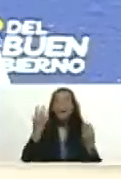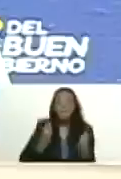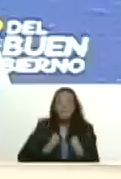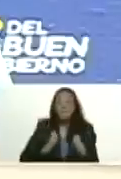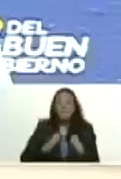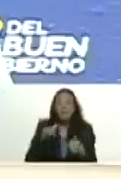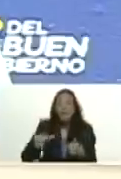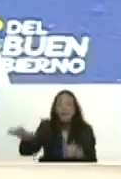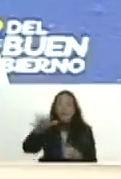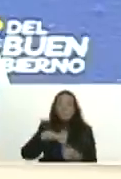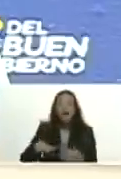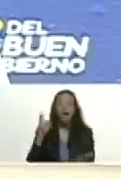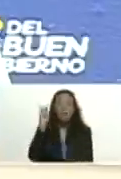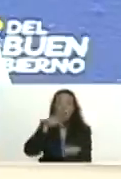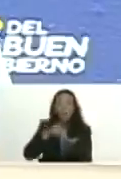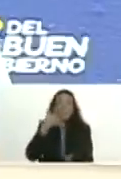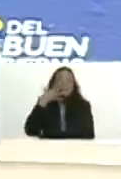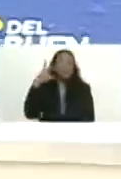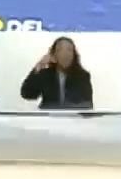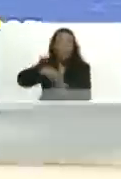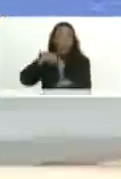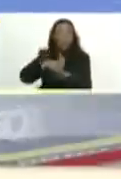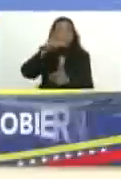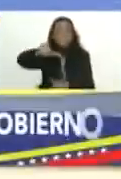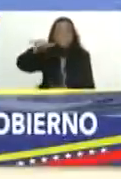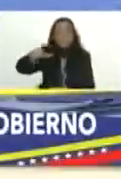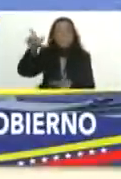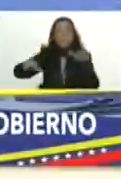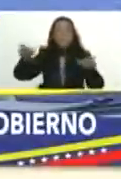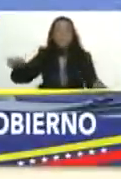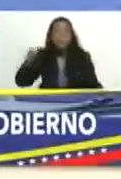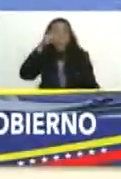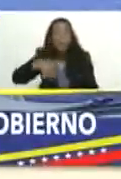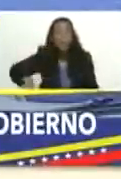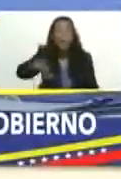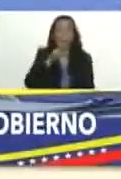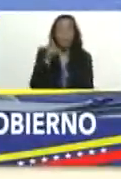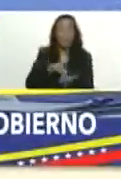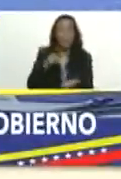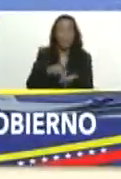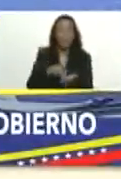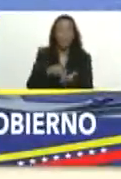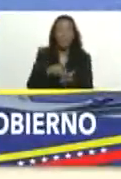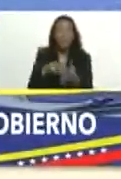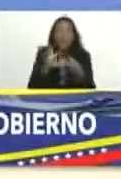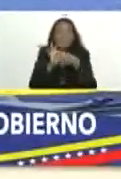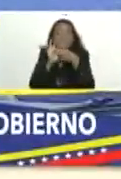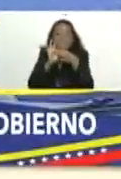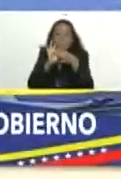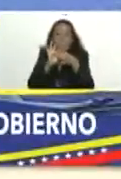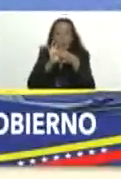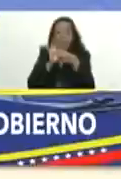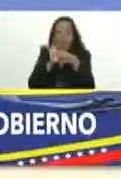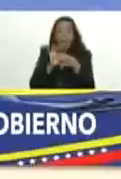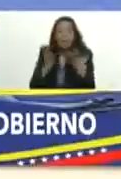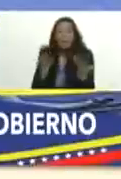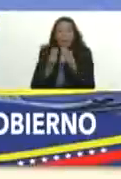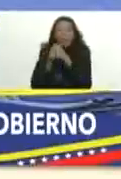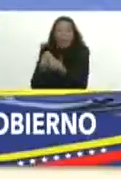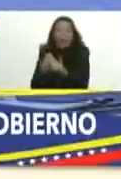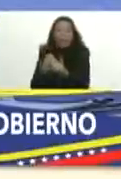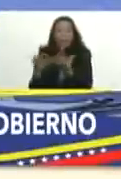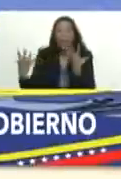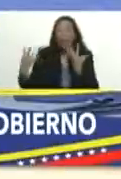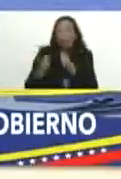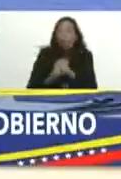la democracia protagónica, participativa, la democracia con pueblo, del pueblo, para el pueblo y con